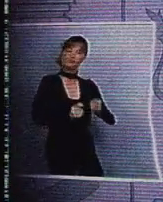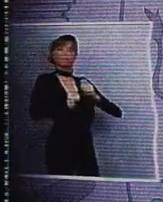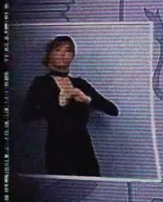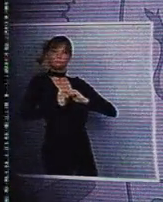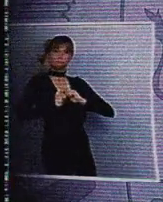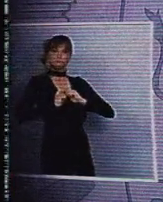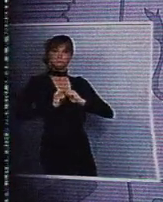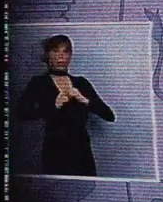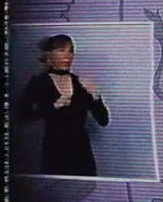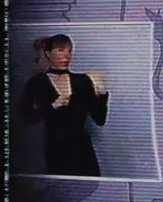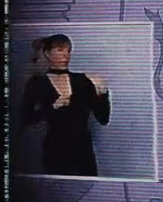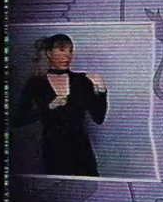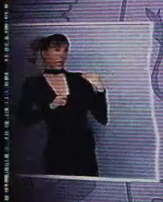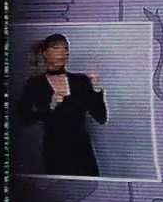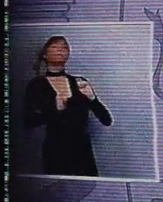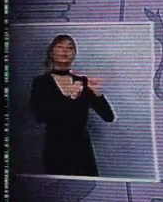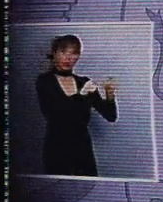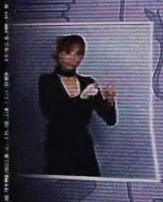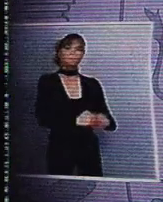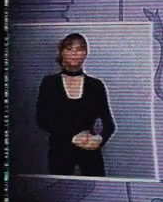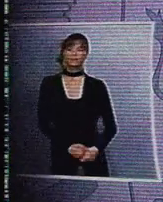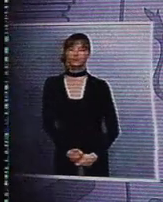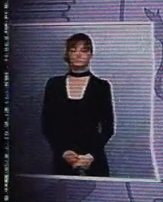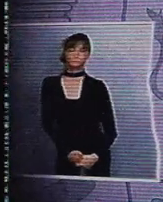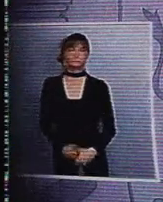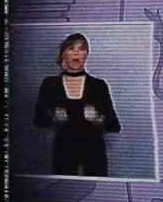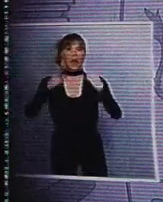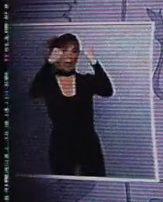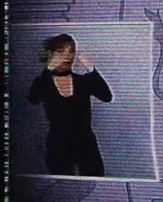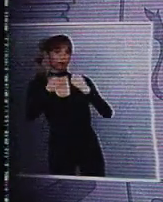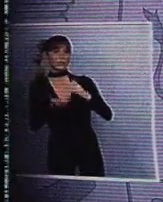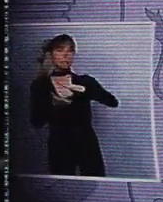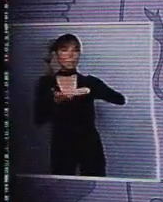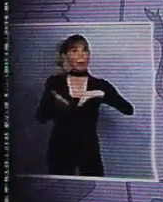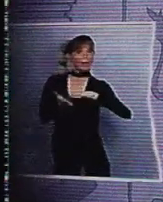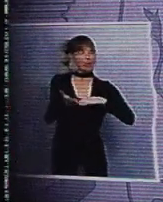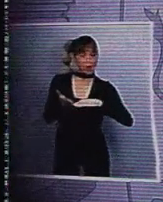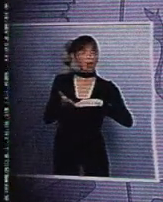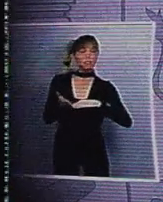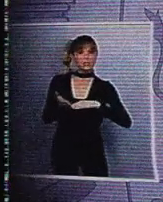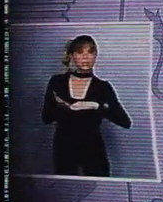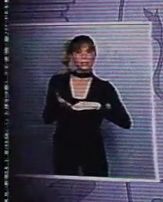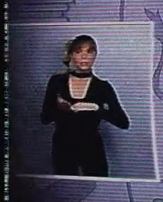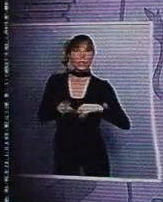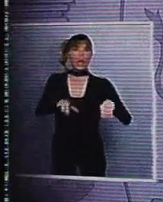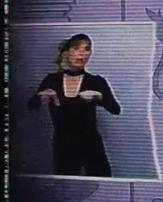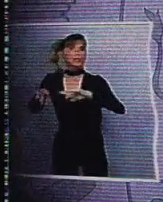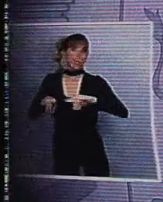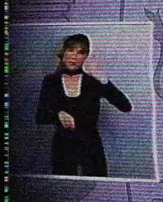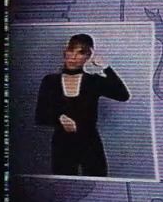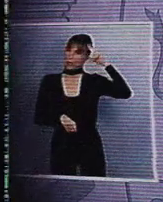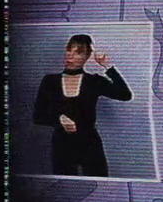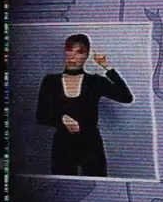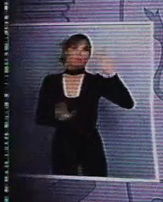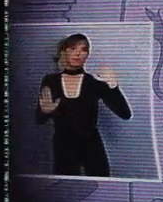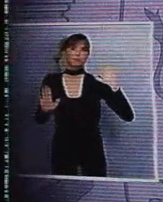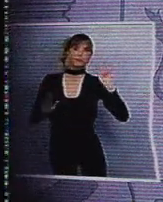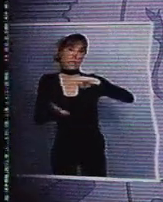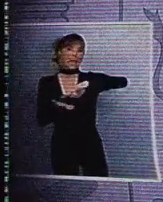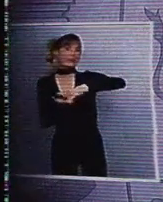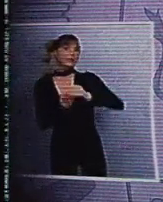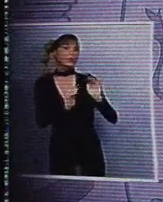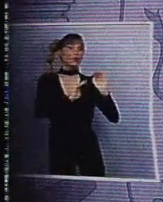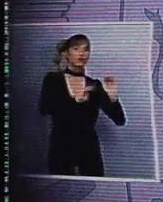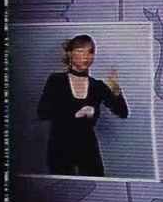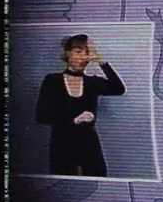como herramienta de marketing político es un acto de miseria moral y desvergüenza absoluta que debería avergonzar no solo a él